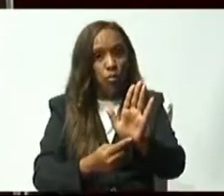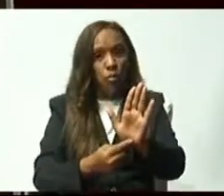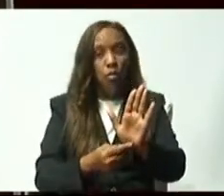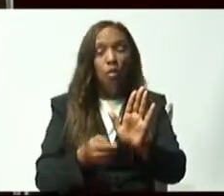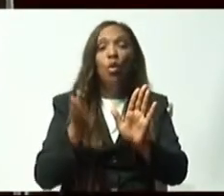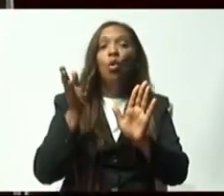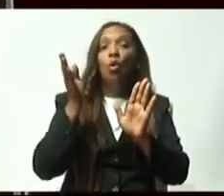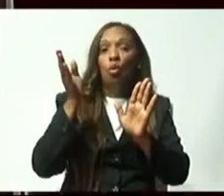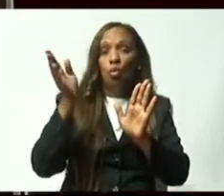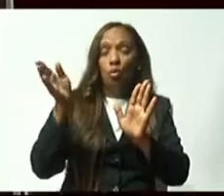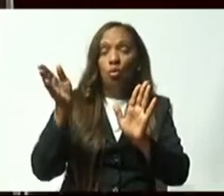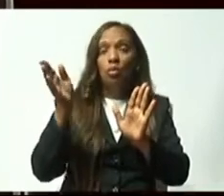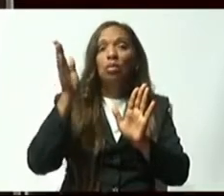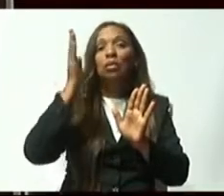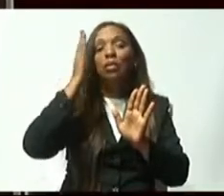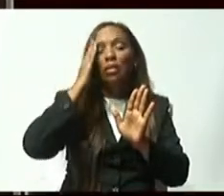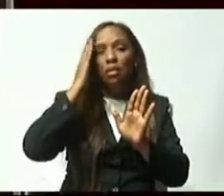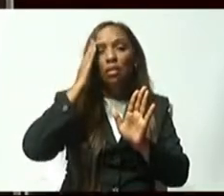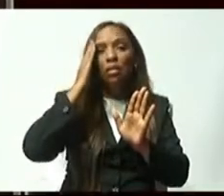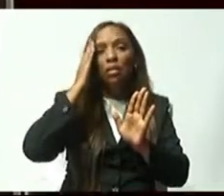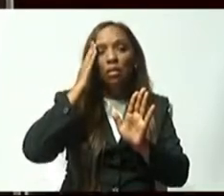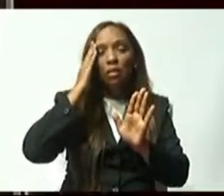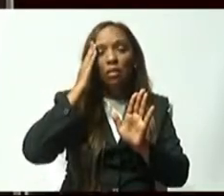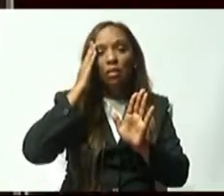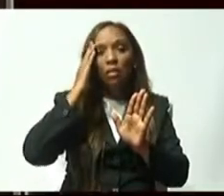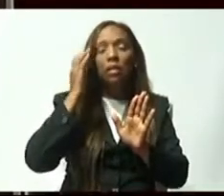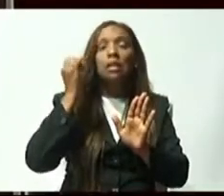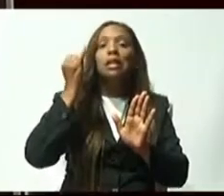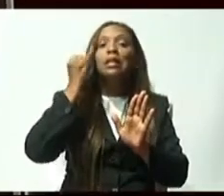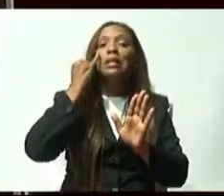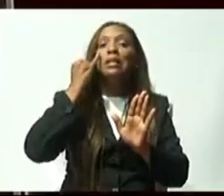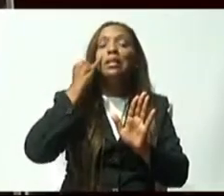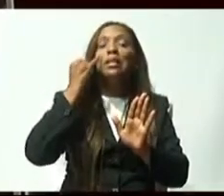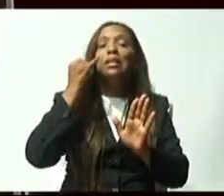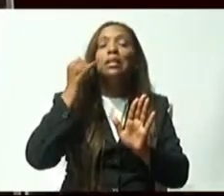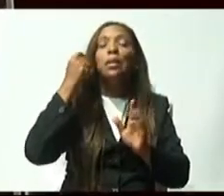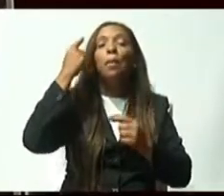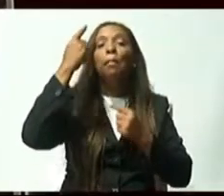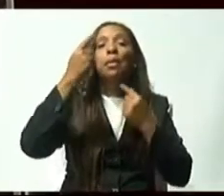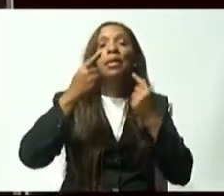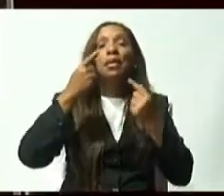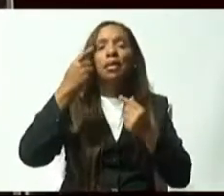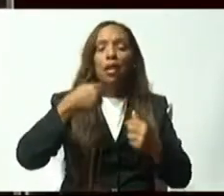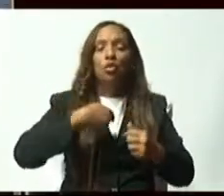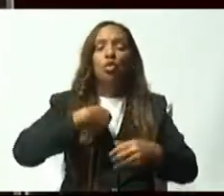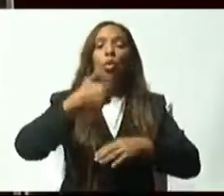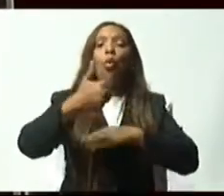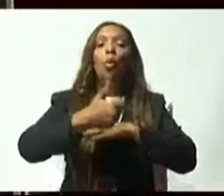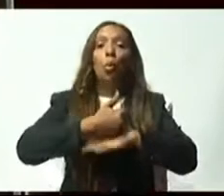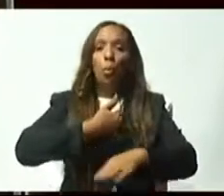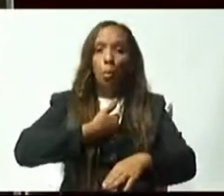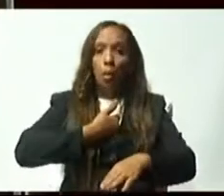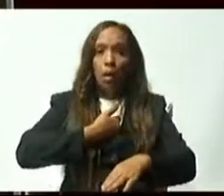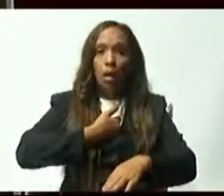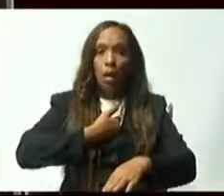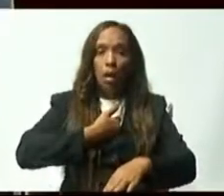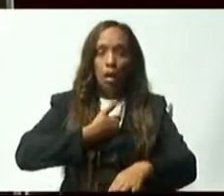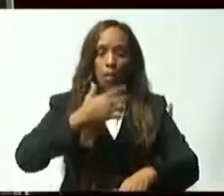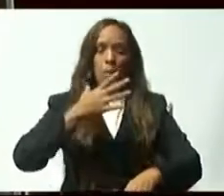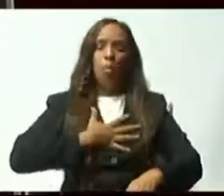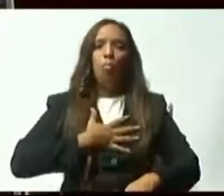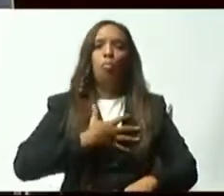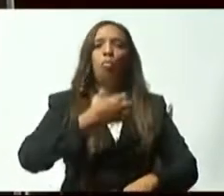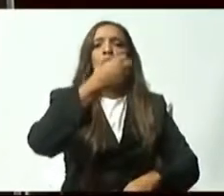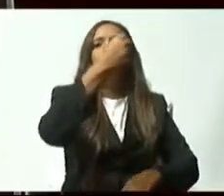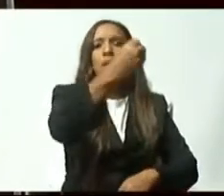le autorizo a que me mande, a que me lleve, que haga lo que sea. Porque estoy en disposición de ahora mismo